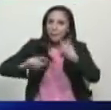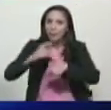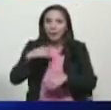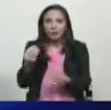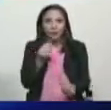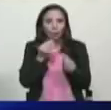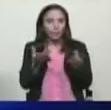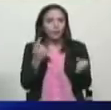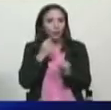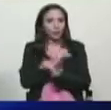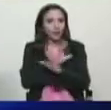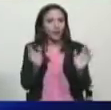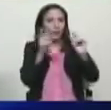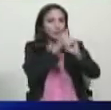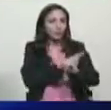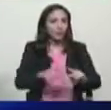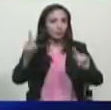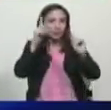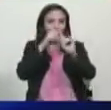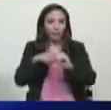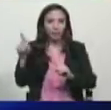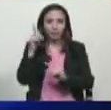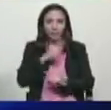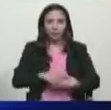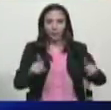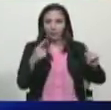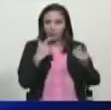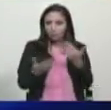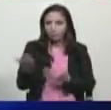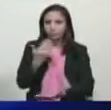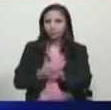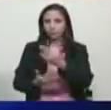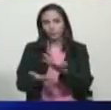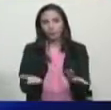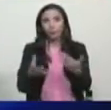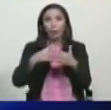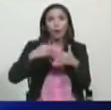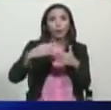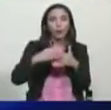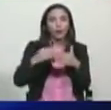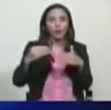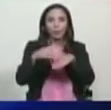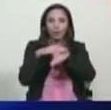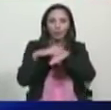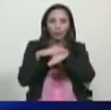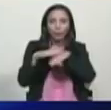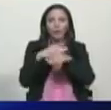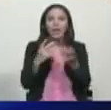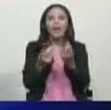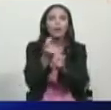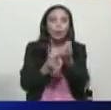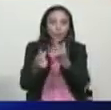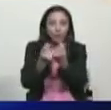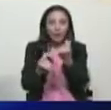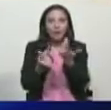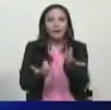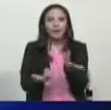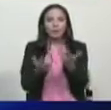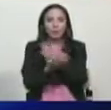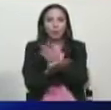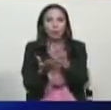¿no? Una diversificación económica productiva, nuevas fuentes de